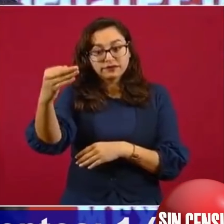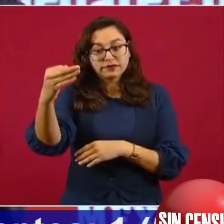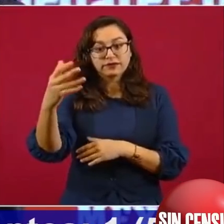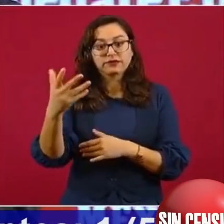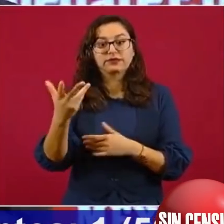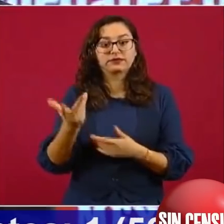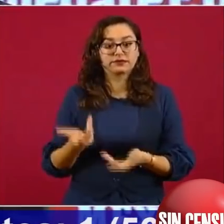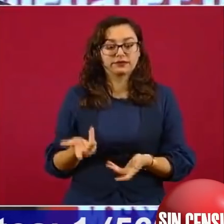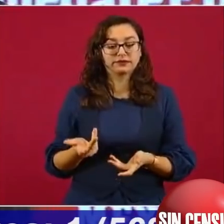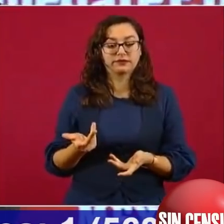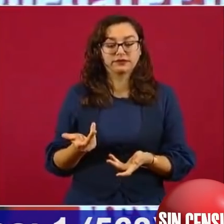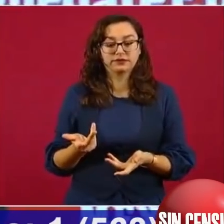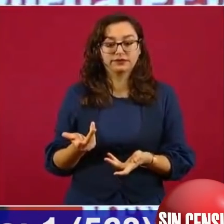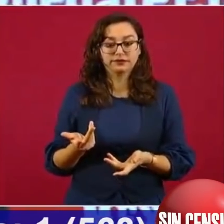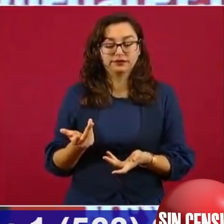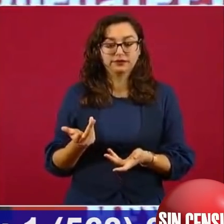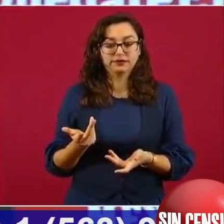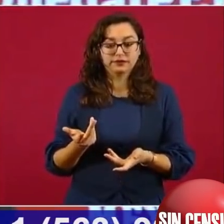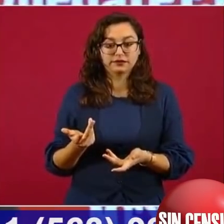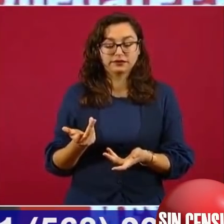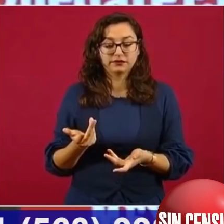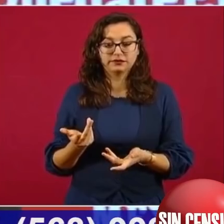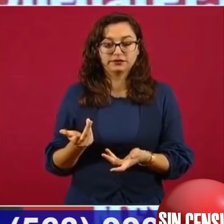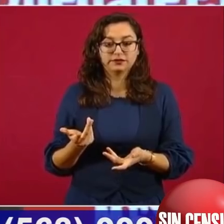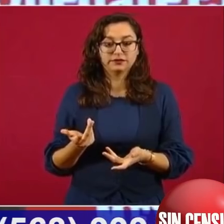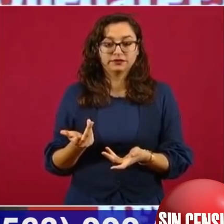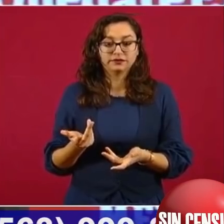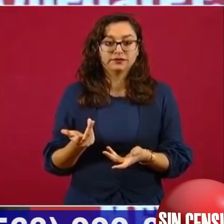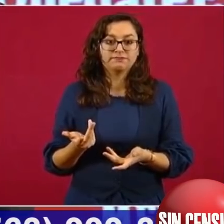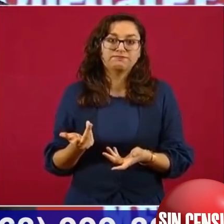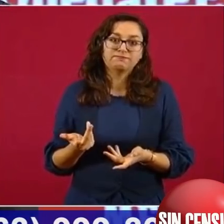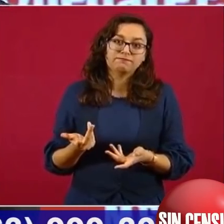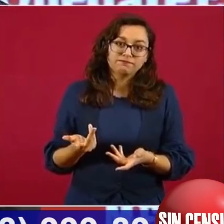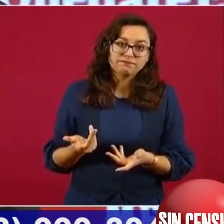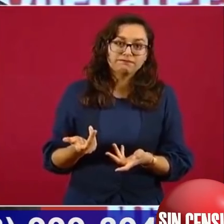el que se